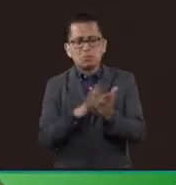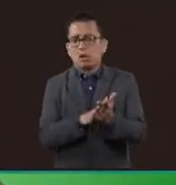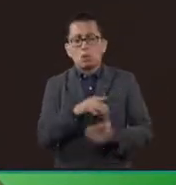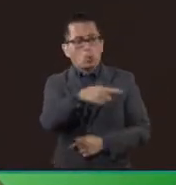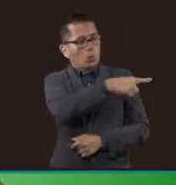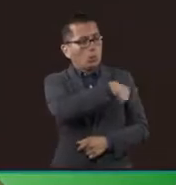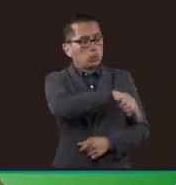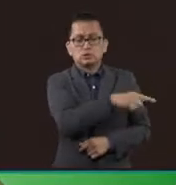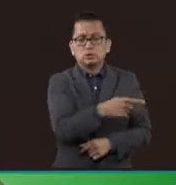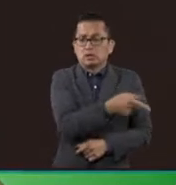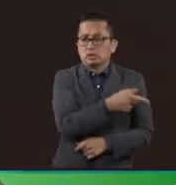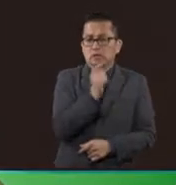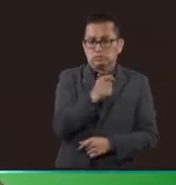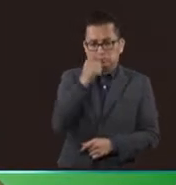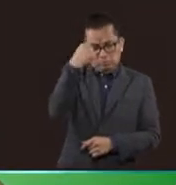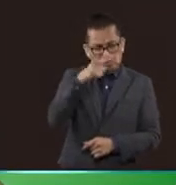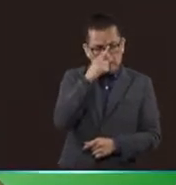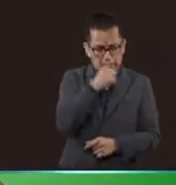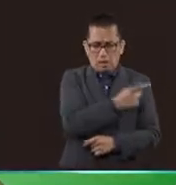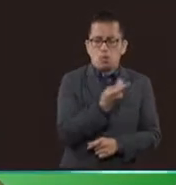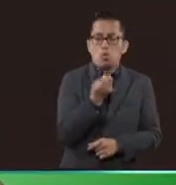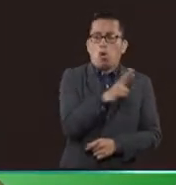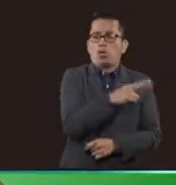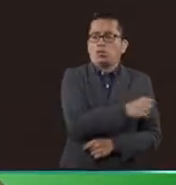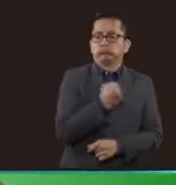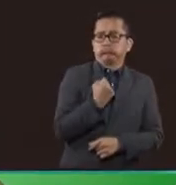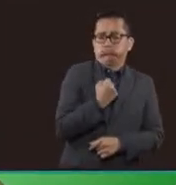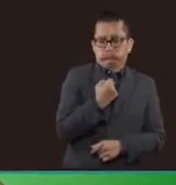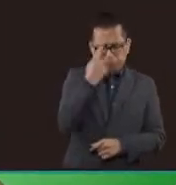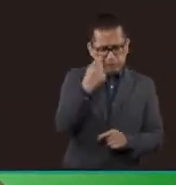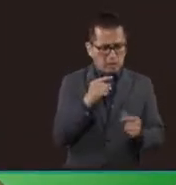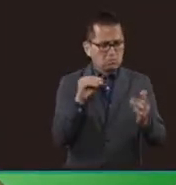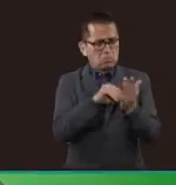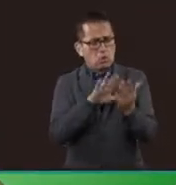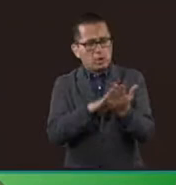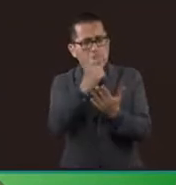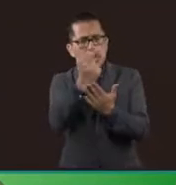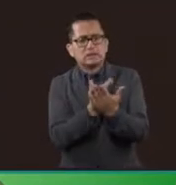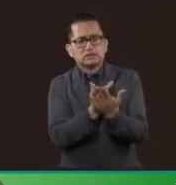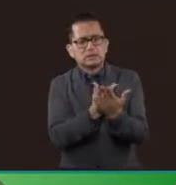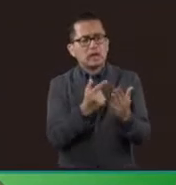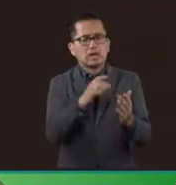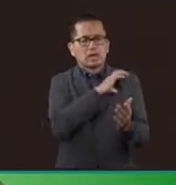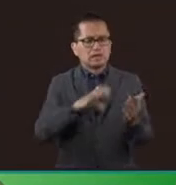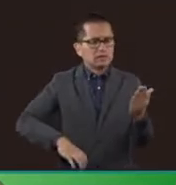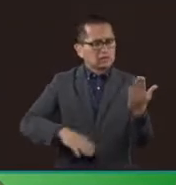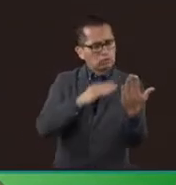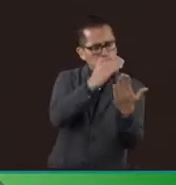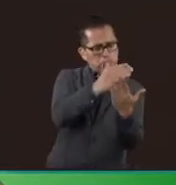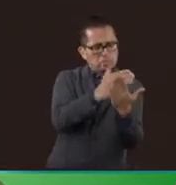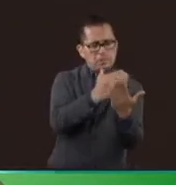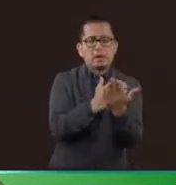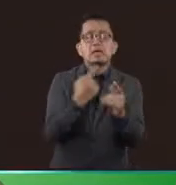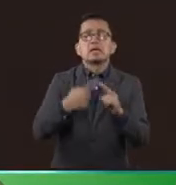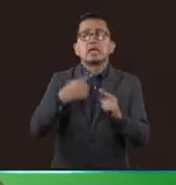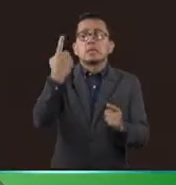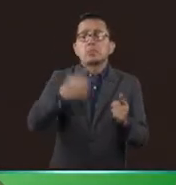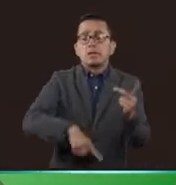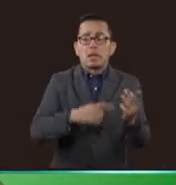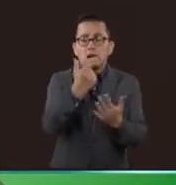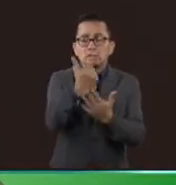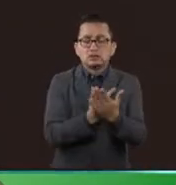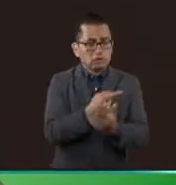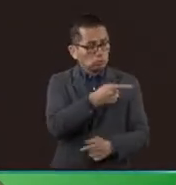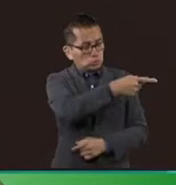darle a la ciudadanía el día de la elección una boleta donde los candidatos los habrán puesto ustedes